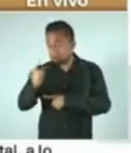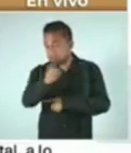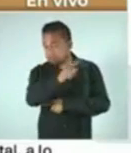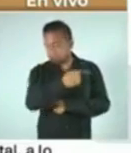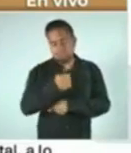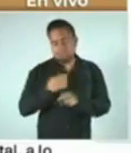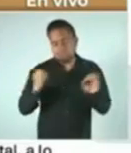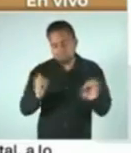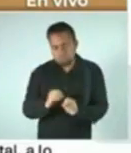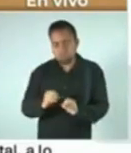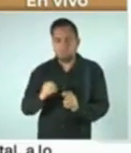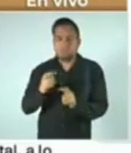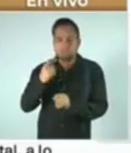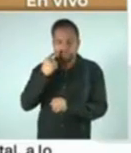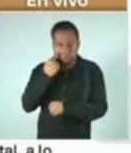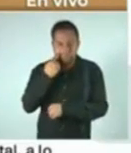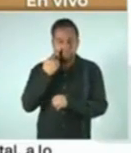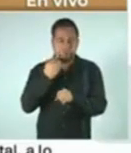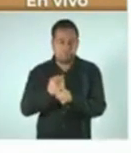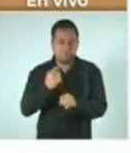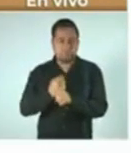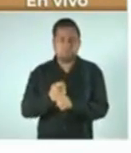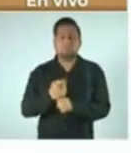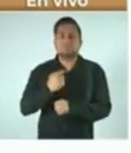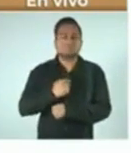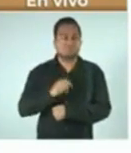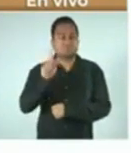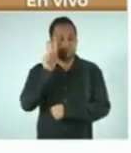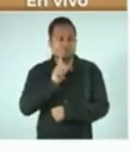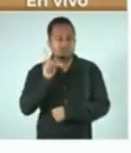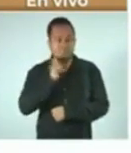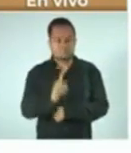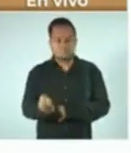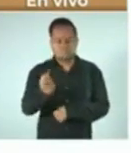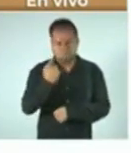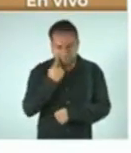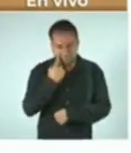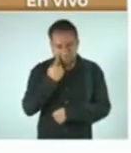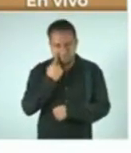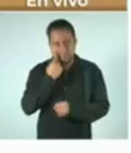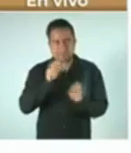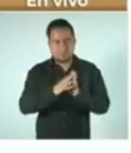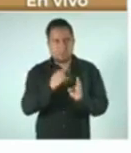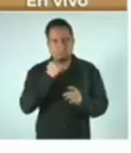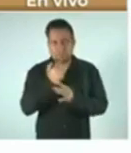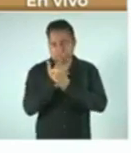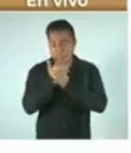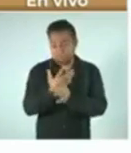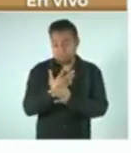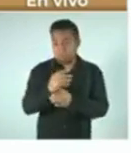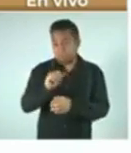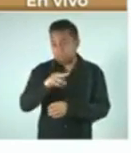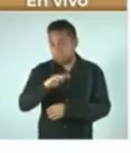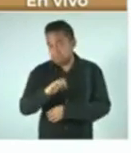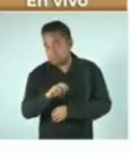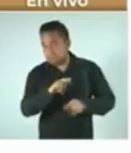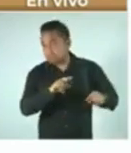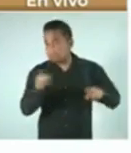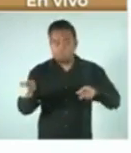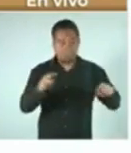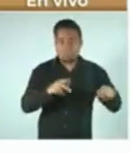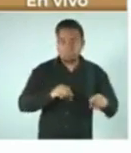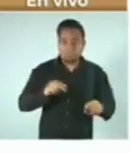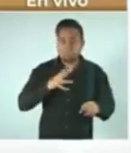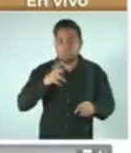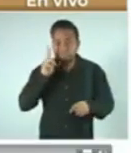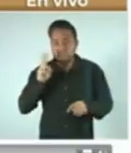una cuestión incorrecta decir que fue San Miguel el Grande, como lo manifiestan acá, o decir que fue el otro sin tener los